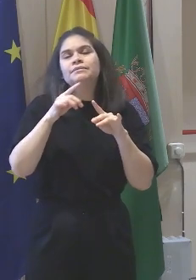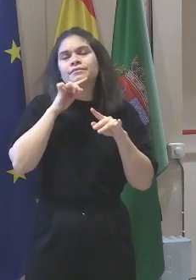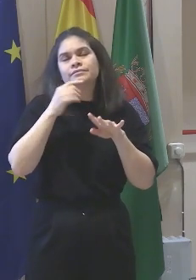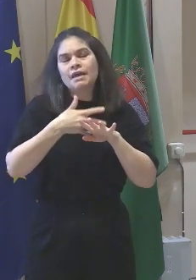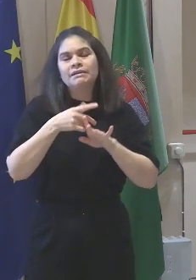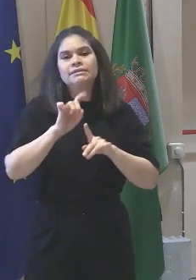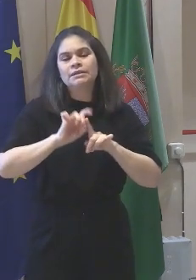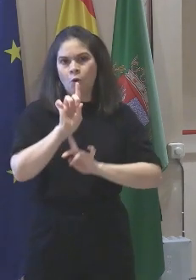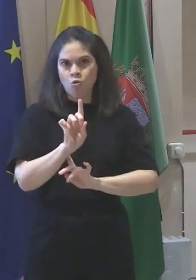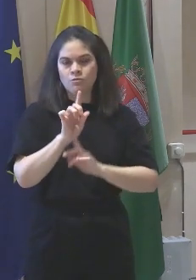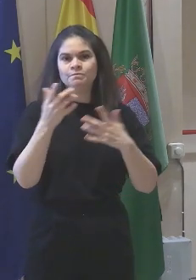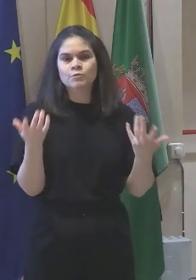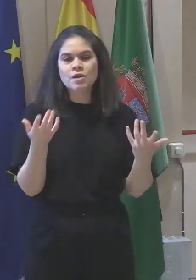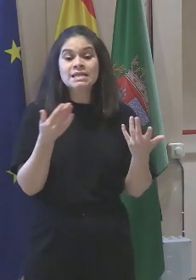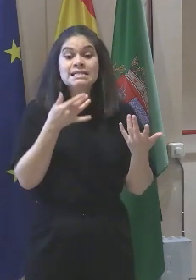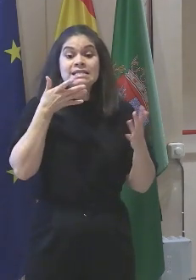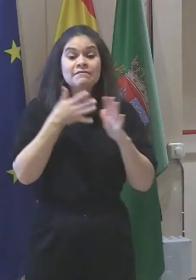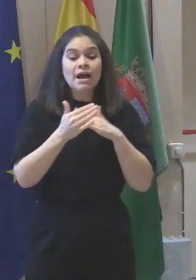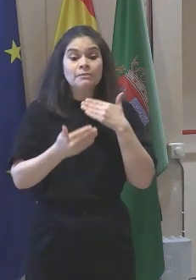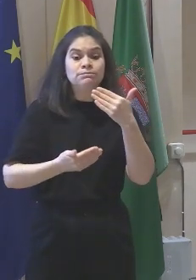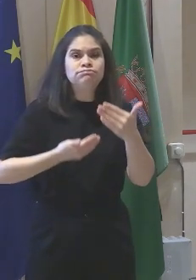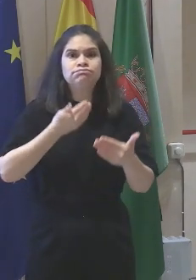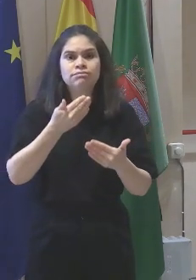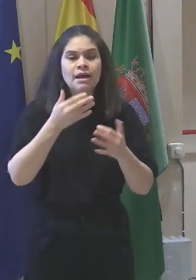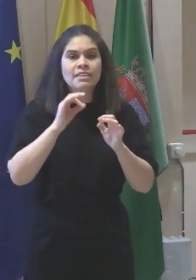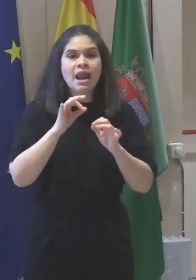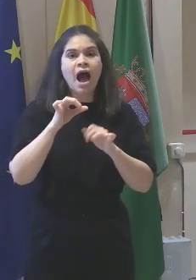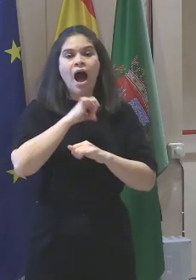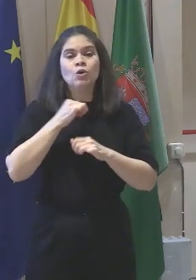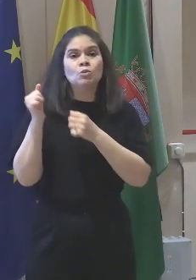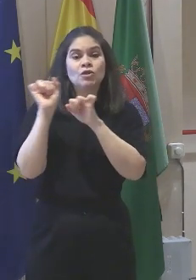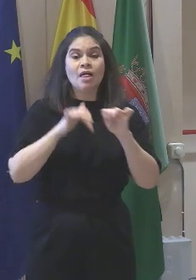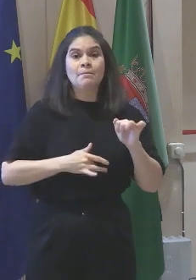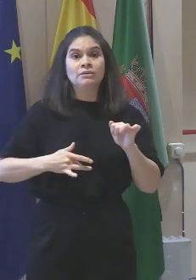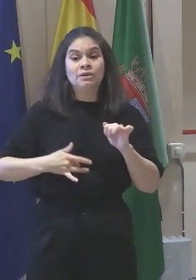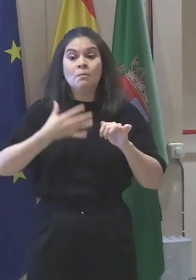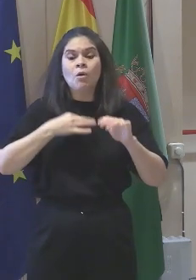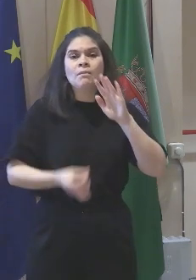con lo cual cada vez vemos que la aparición de la autoinmunidad pancreática puede